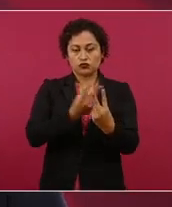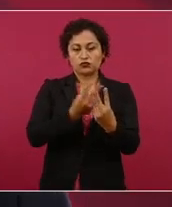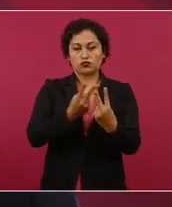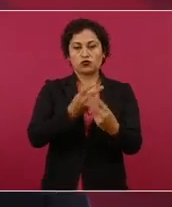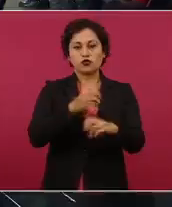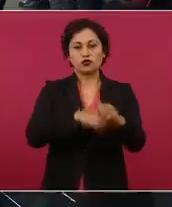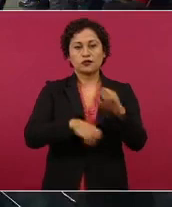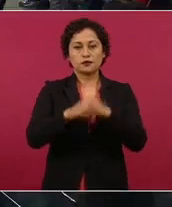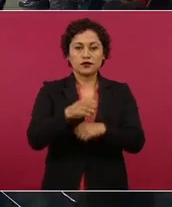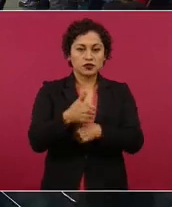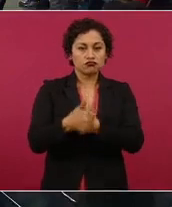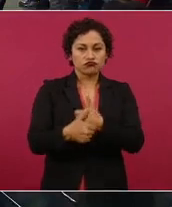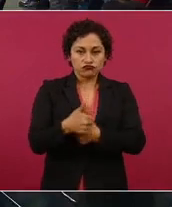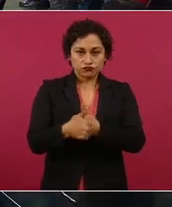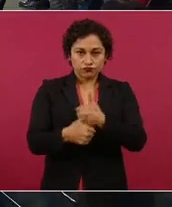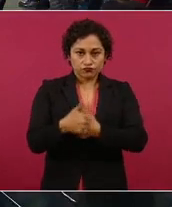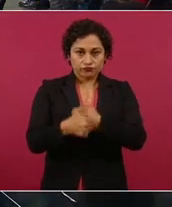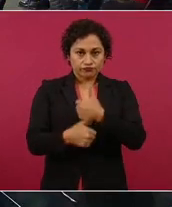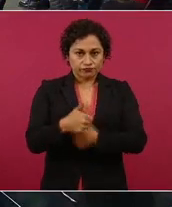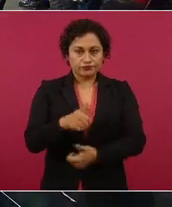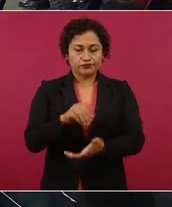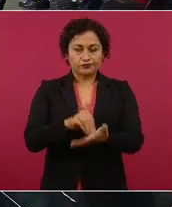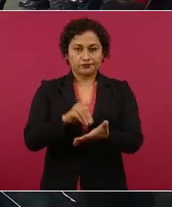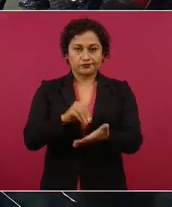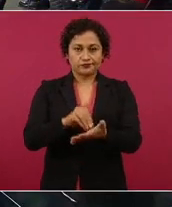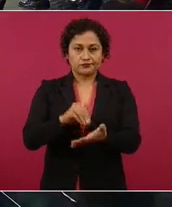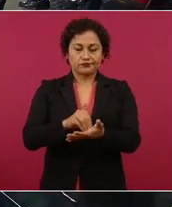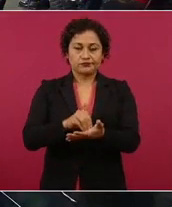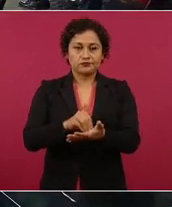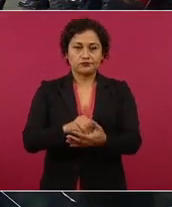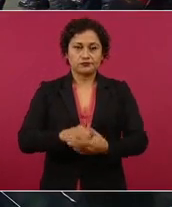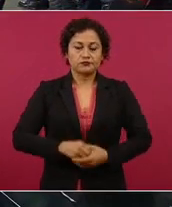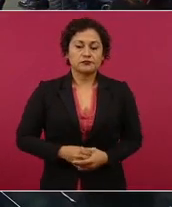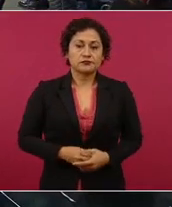empresas o 2 asociaciones.